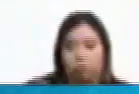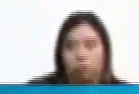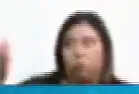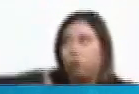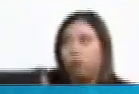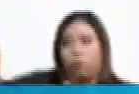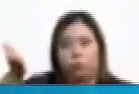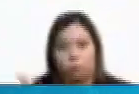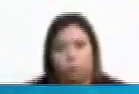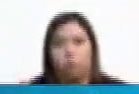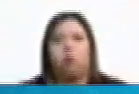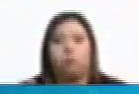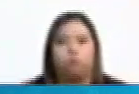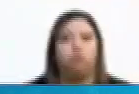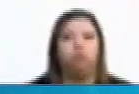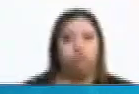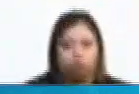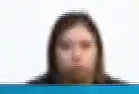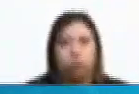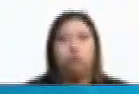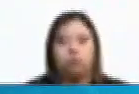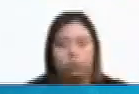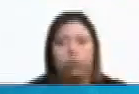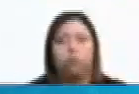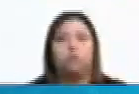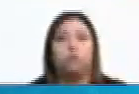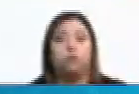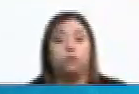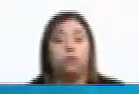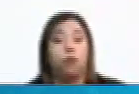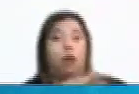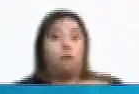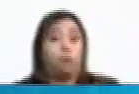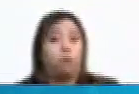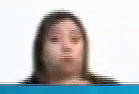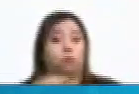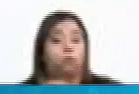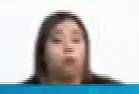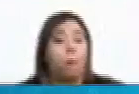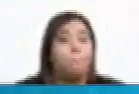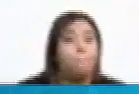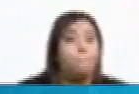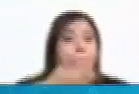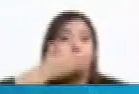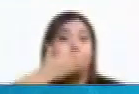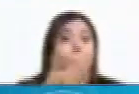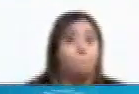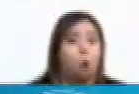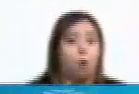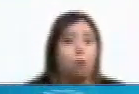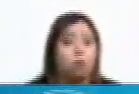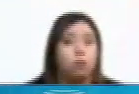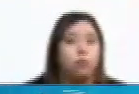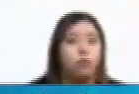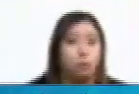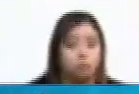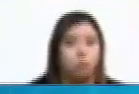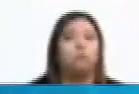proporcionar vacunas efectivas, seguras y de calidad de forma gratuita.